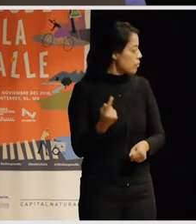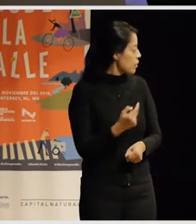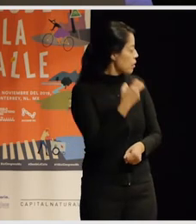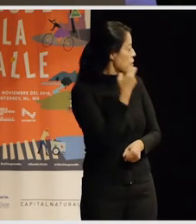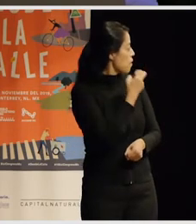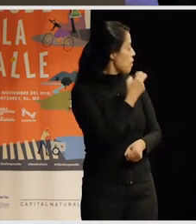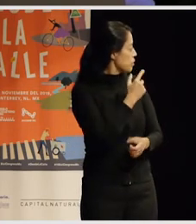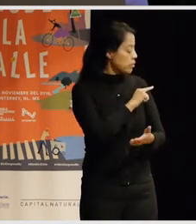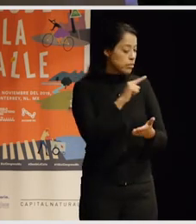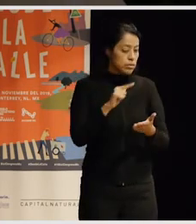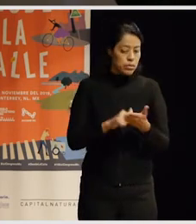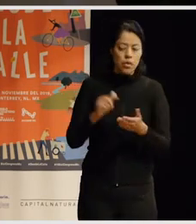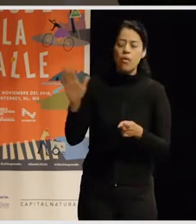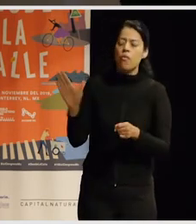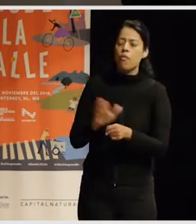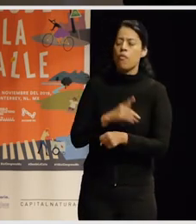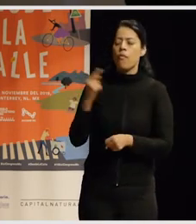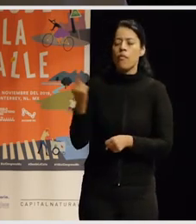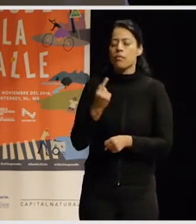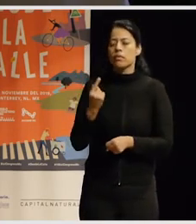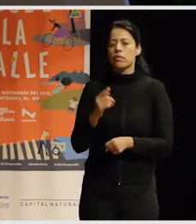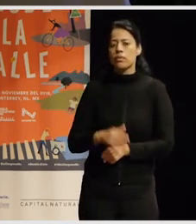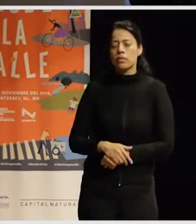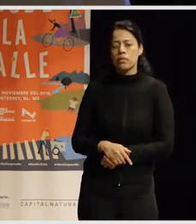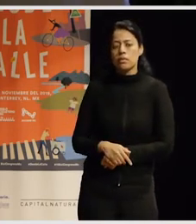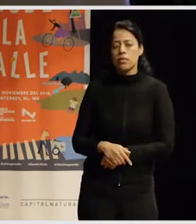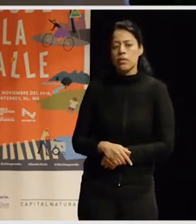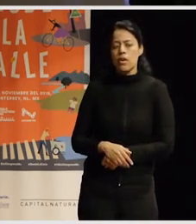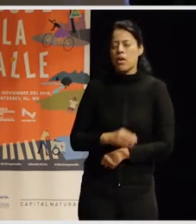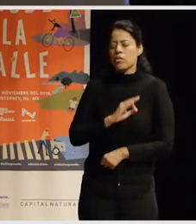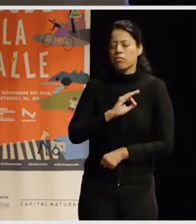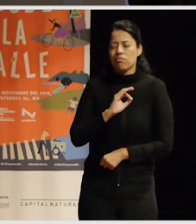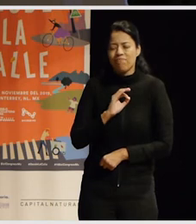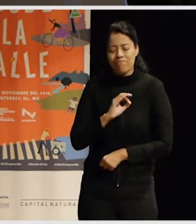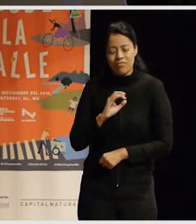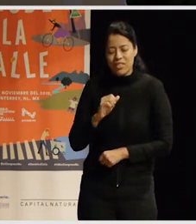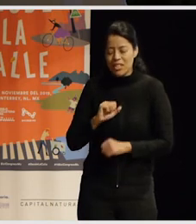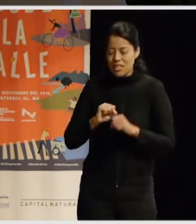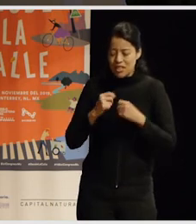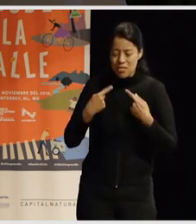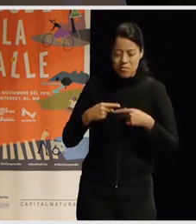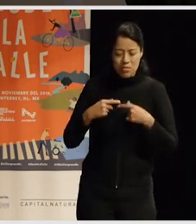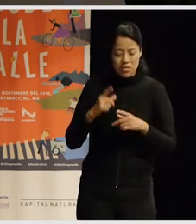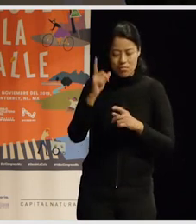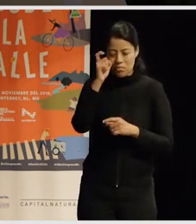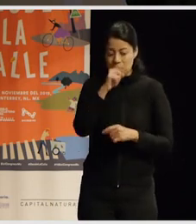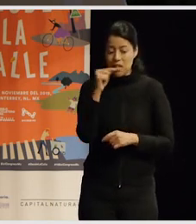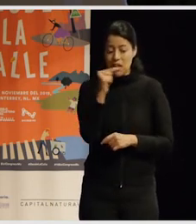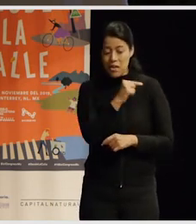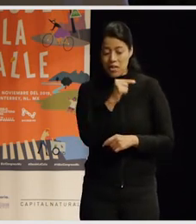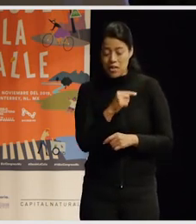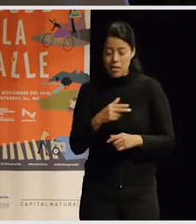y es desgraciadamente y es algo que nos puede mucho como sociedad falleció y